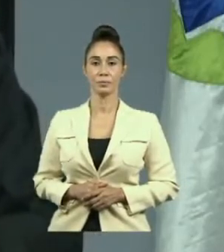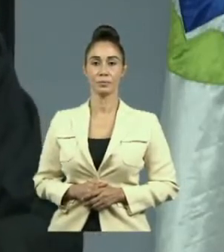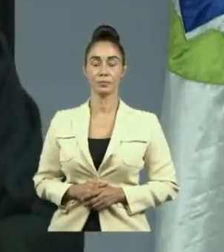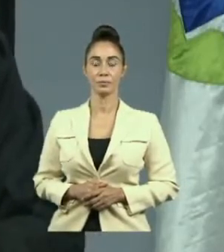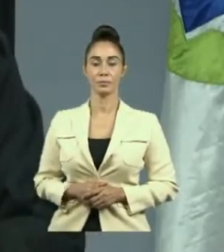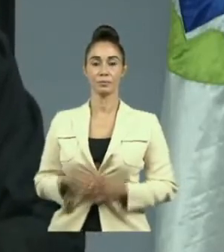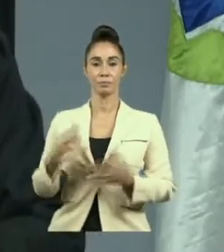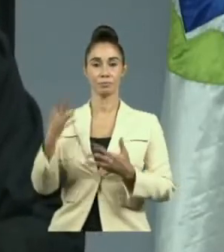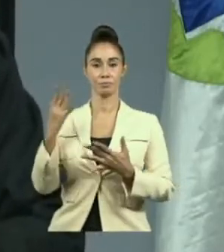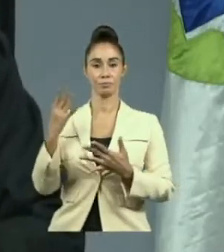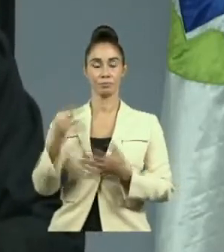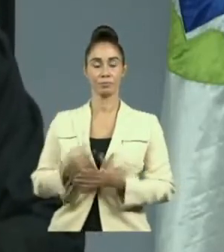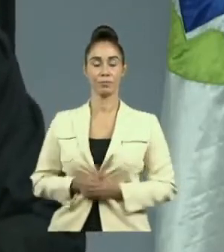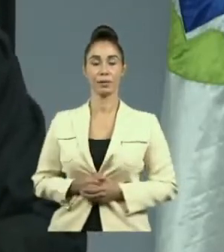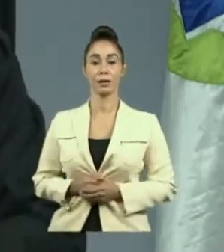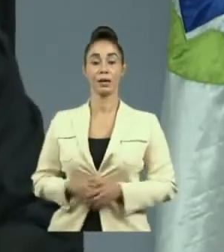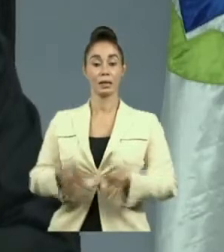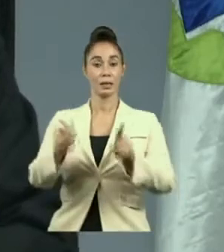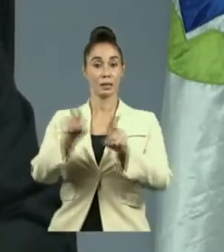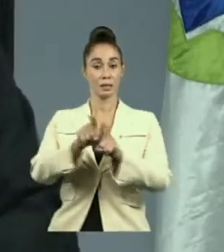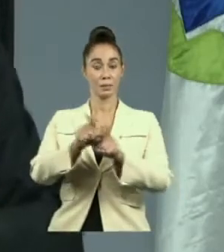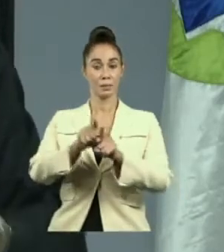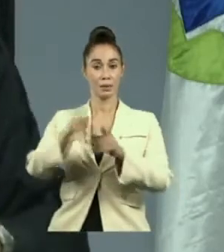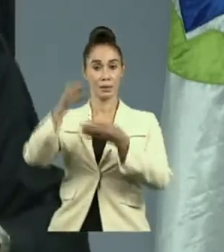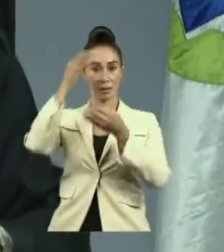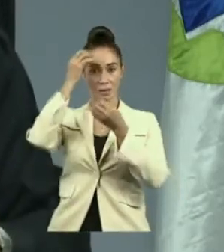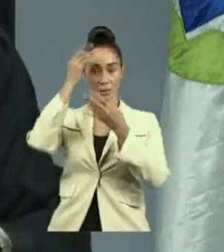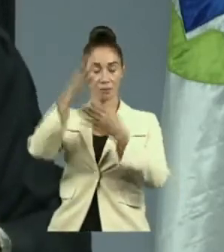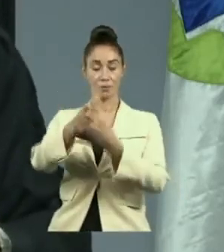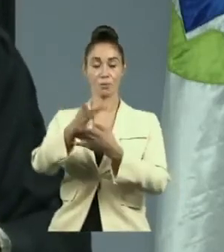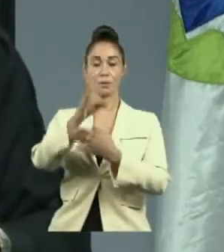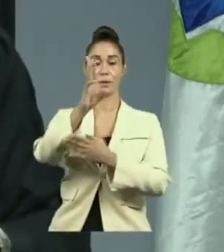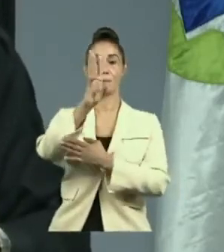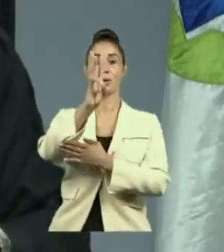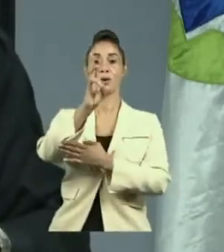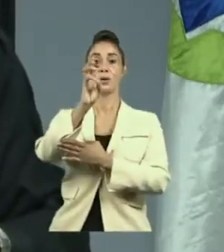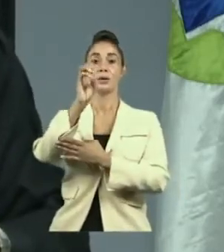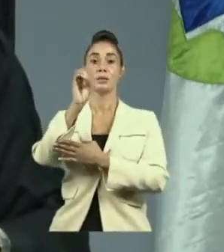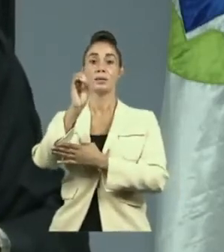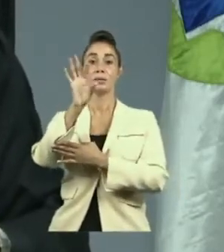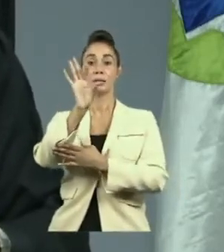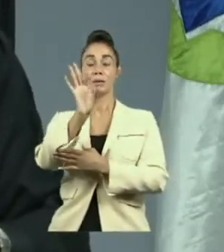d 609 personas hospitalizadas